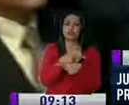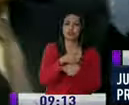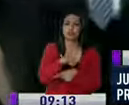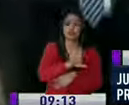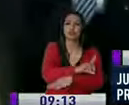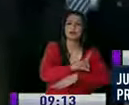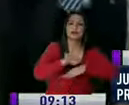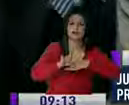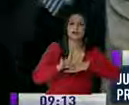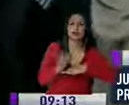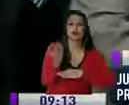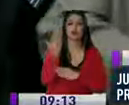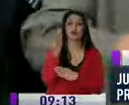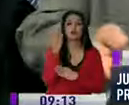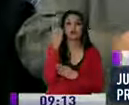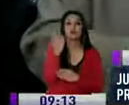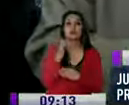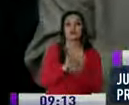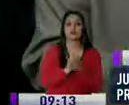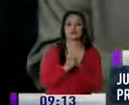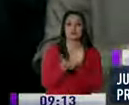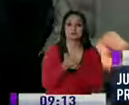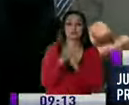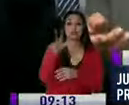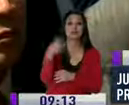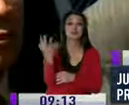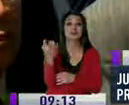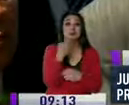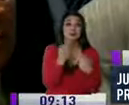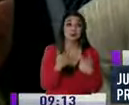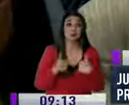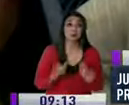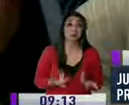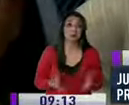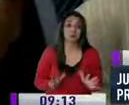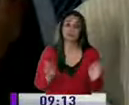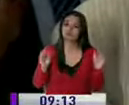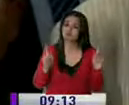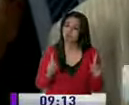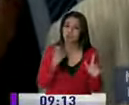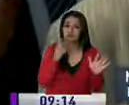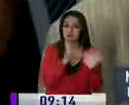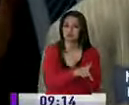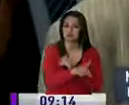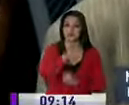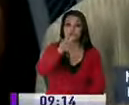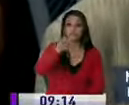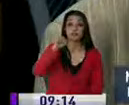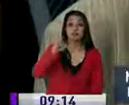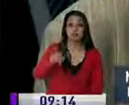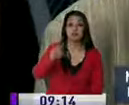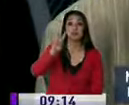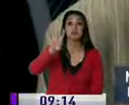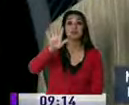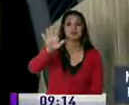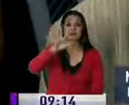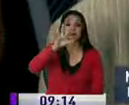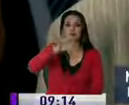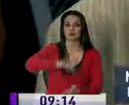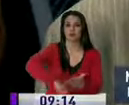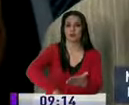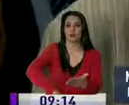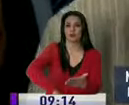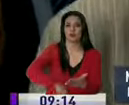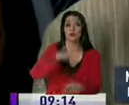Directivo tomada el pasado 13 de noviembre del 2015. El descuento de 2.76 con una